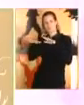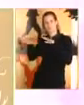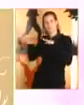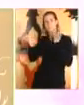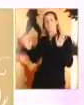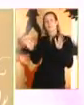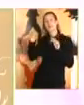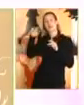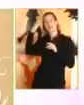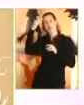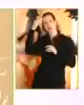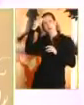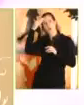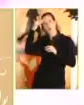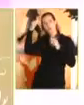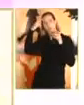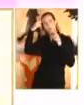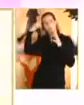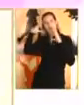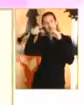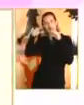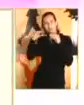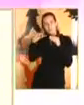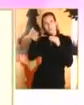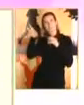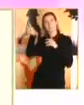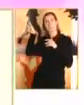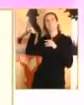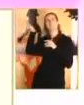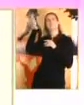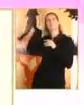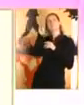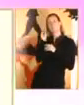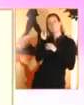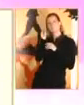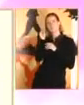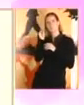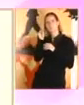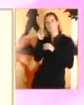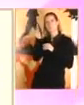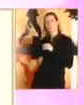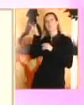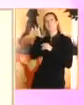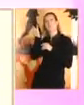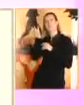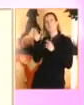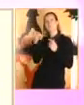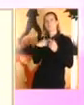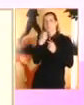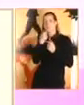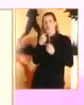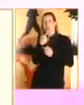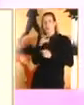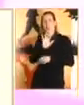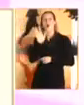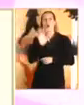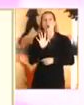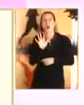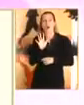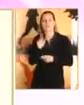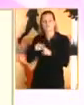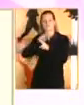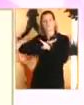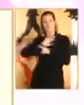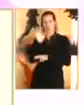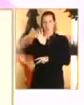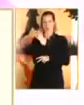lo procesa a prueba evidente que él habla perfecto. O sea, si yo le digo hola, él diría hola. Antes de conectar,